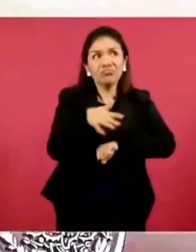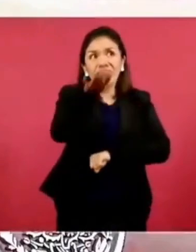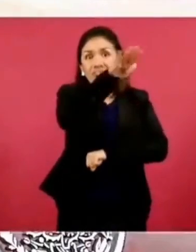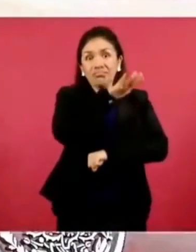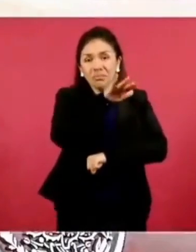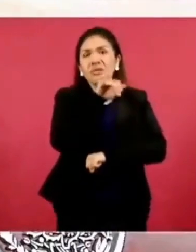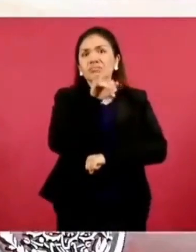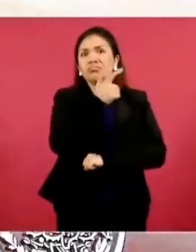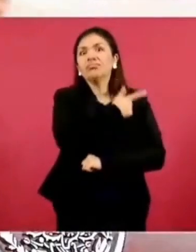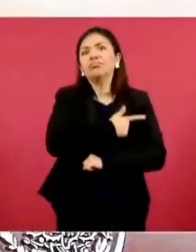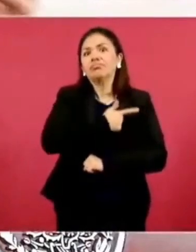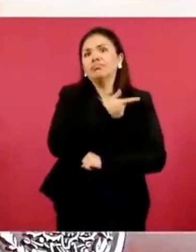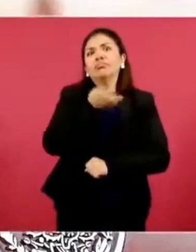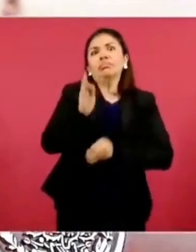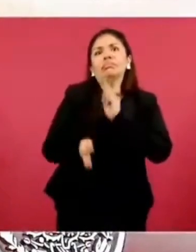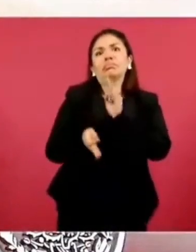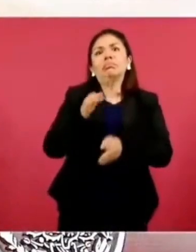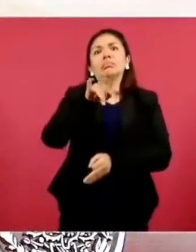Porque es